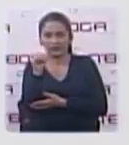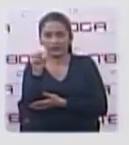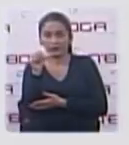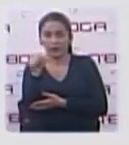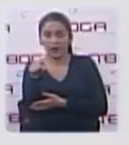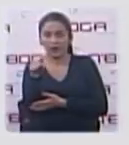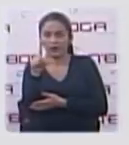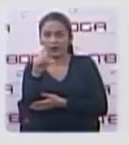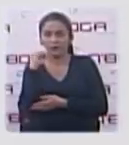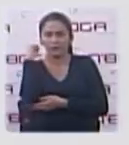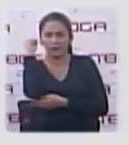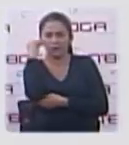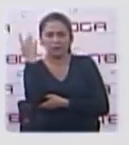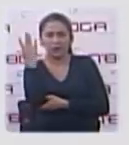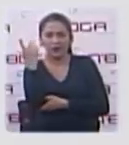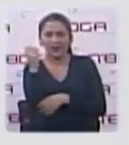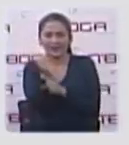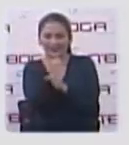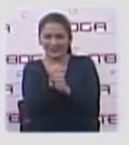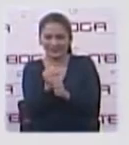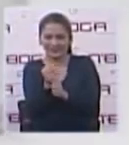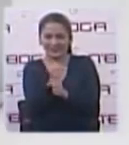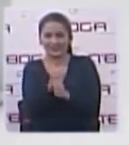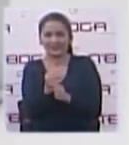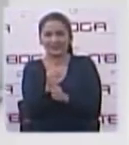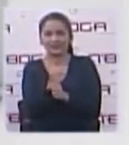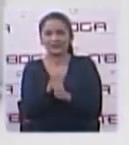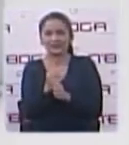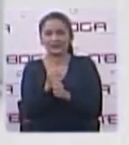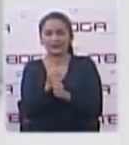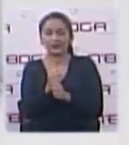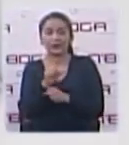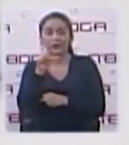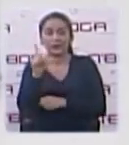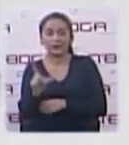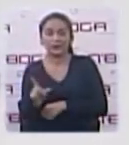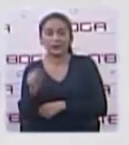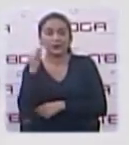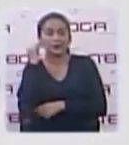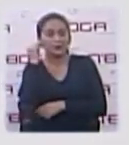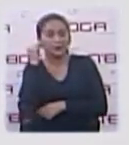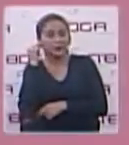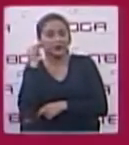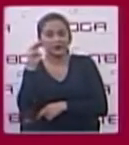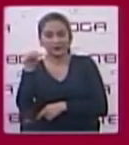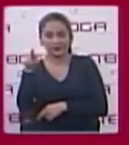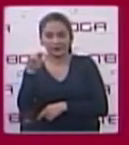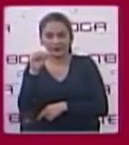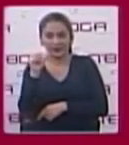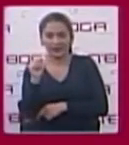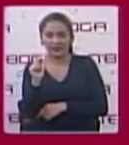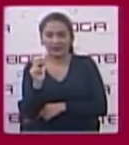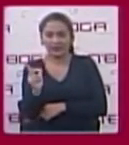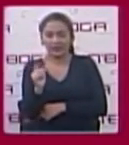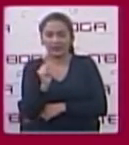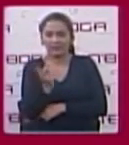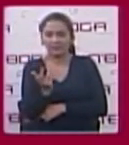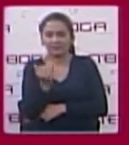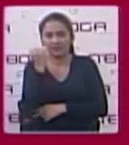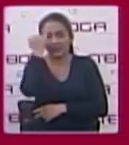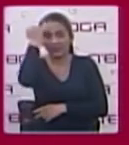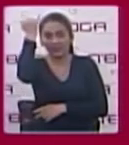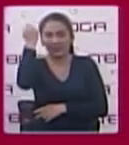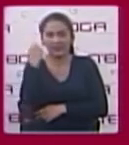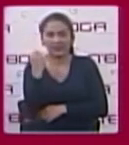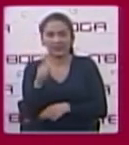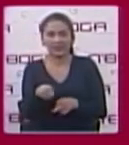2014 Coffee Moments Ecuador. Su fundadora y gerente general, María Fernanda Valverde, nos acompaña desde nuestro estudio de Quito.